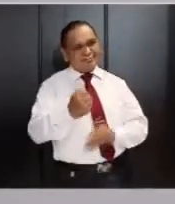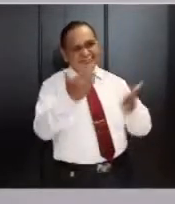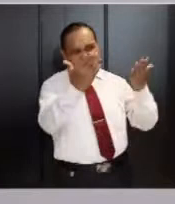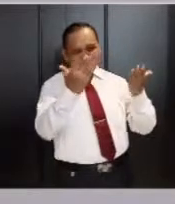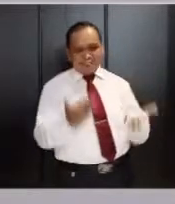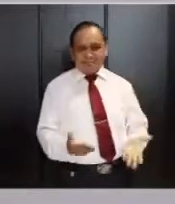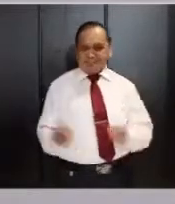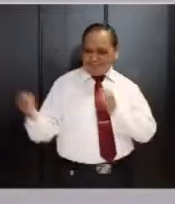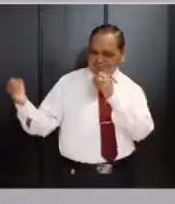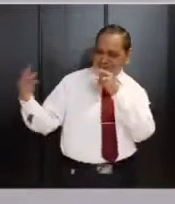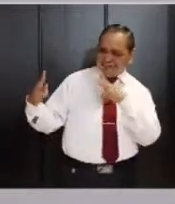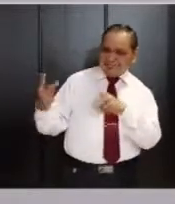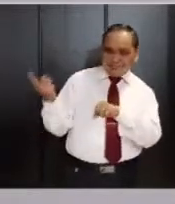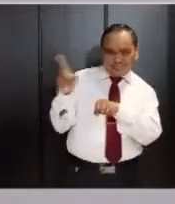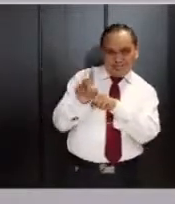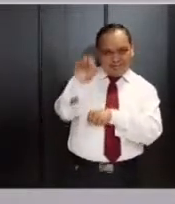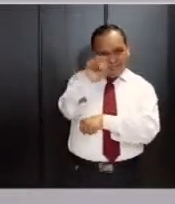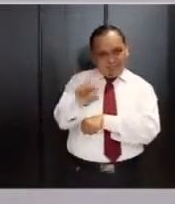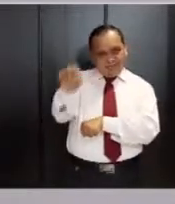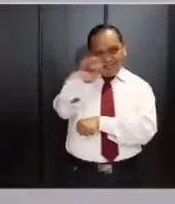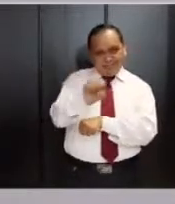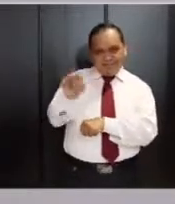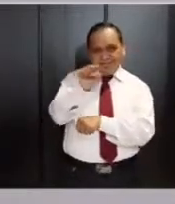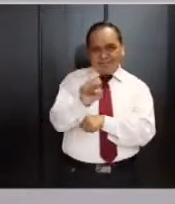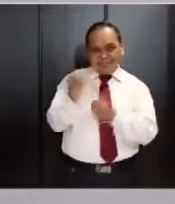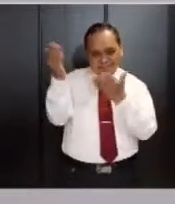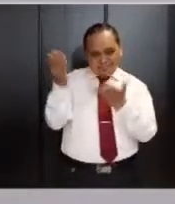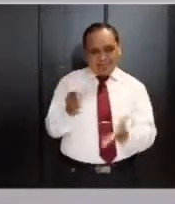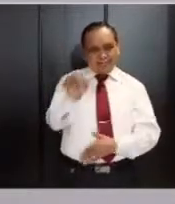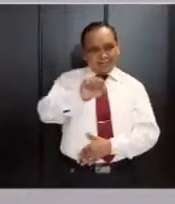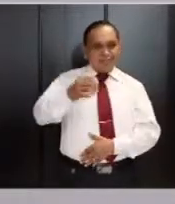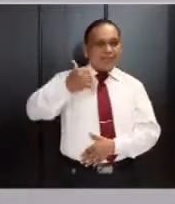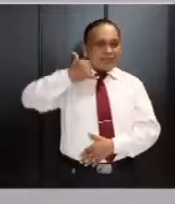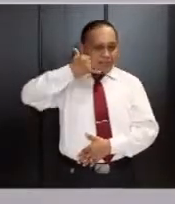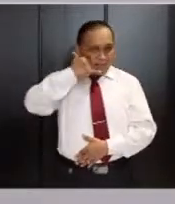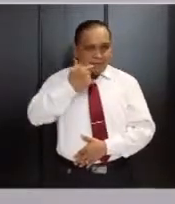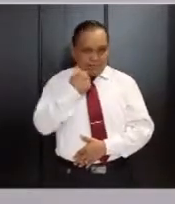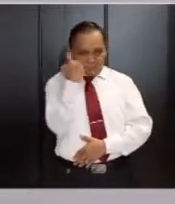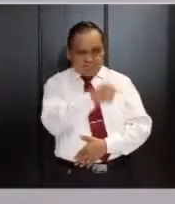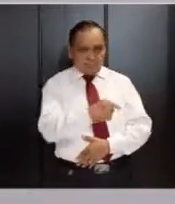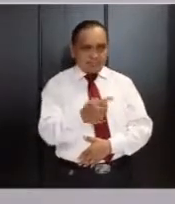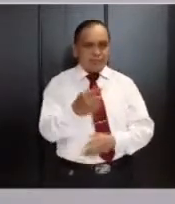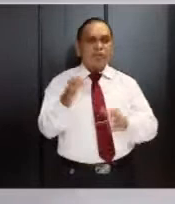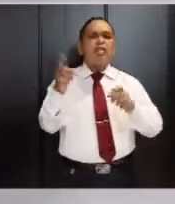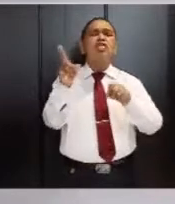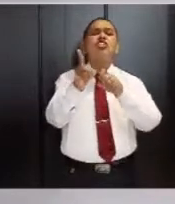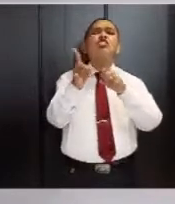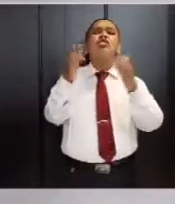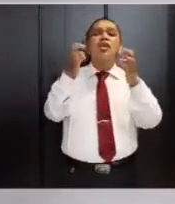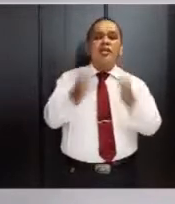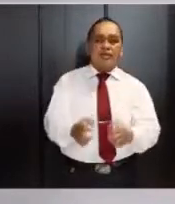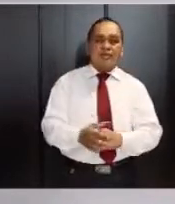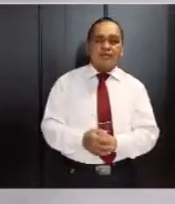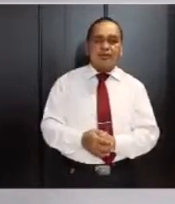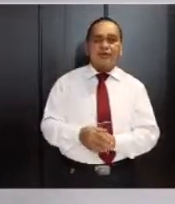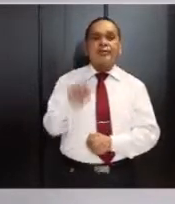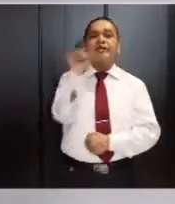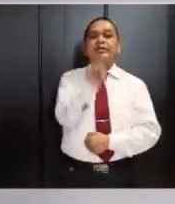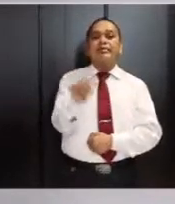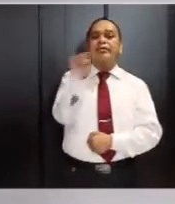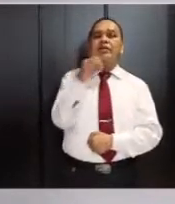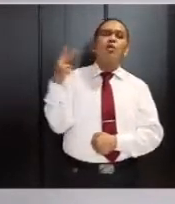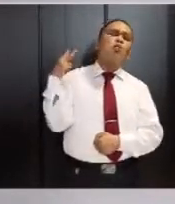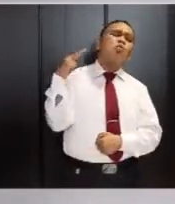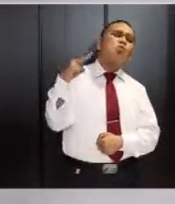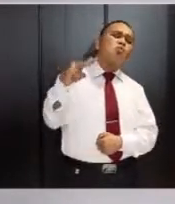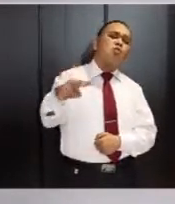Oye, ya nos vemos. Yo llego el sábado llegando, ¿me hablas? ¿En dónde vas a estar? Es que el sábado yo voy a estar volando